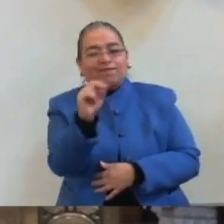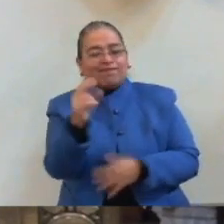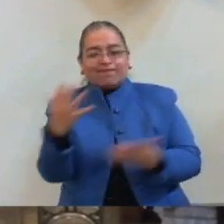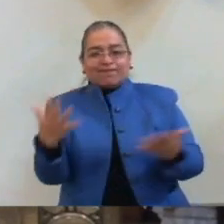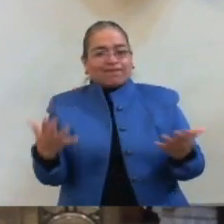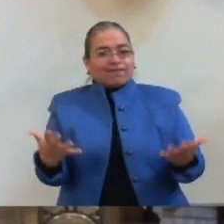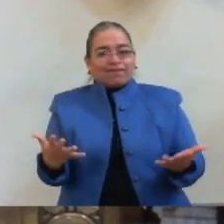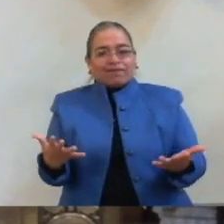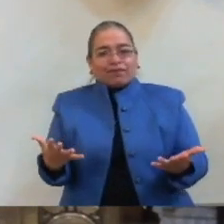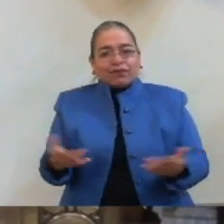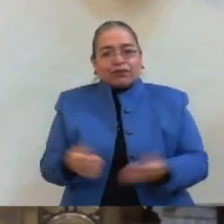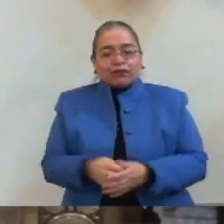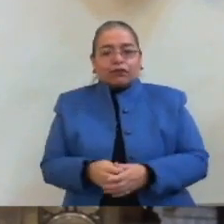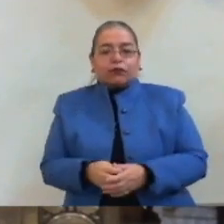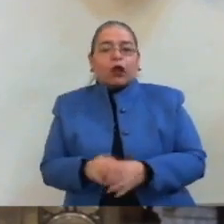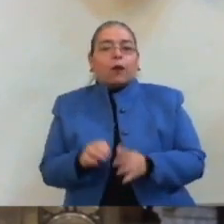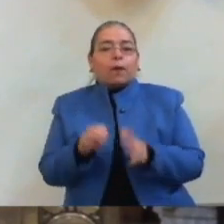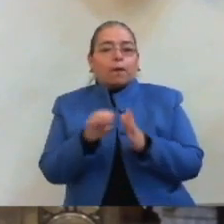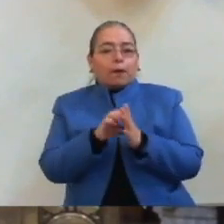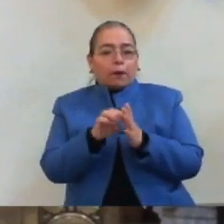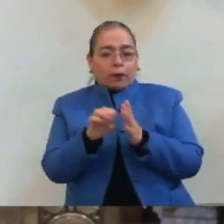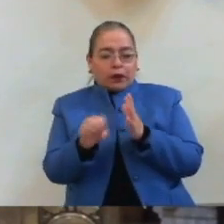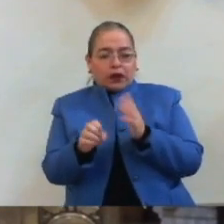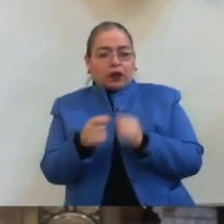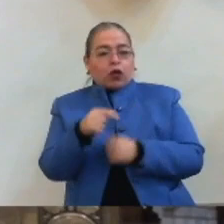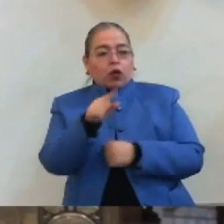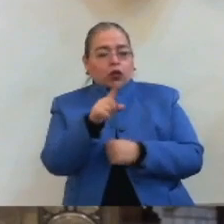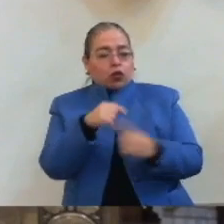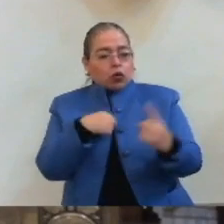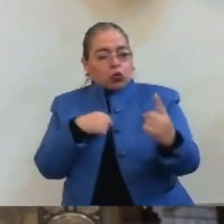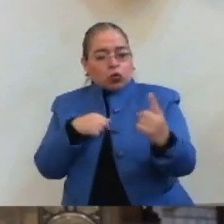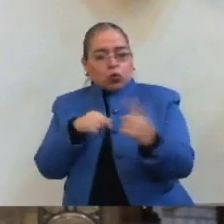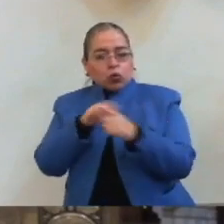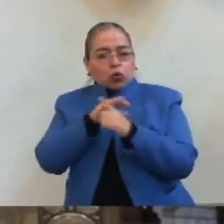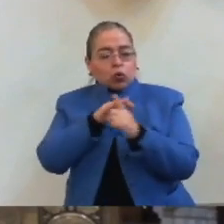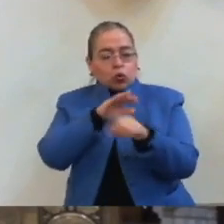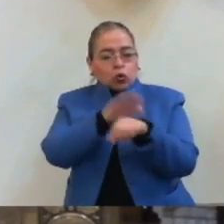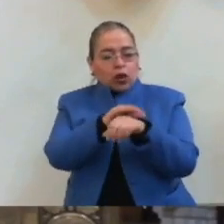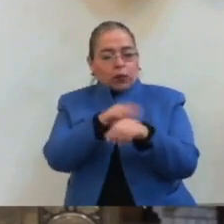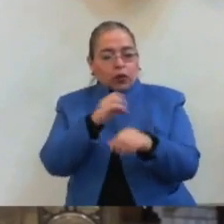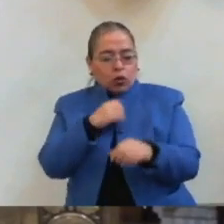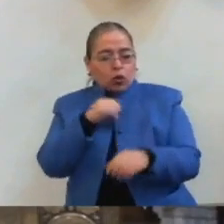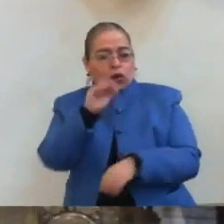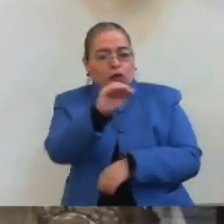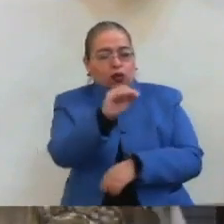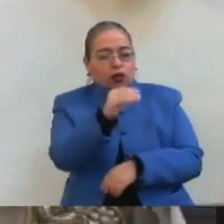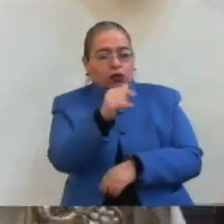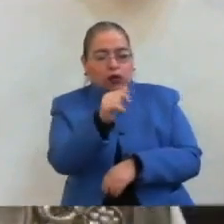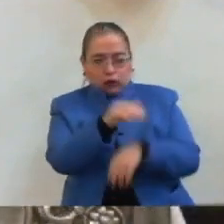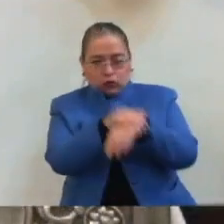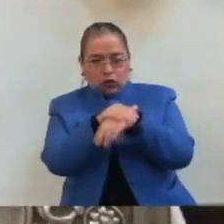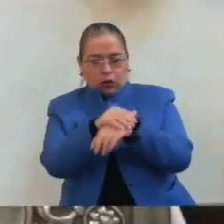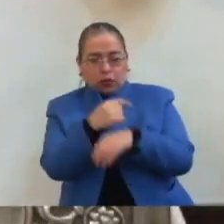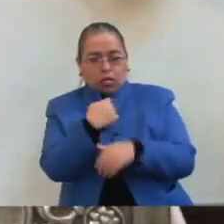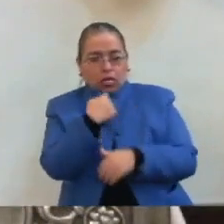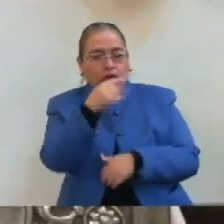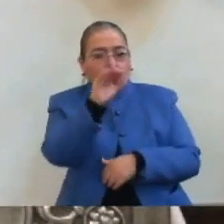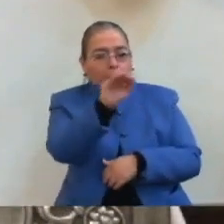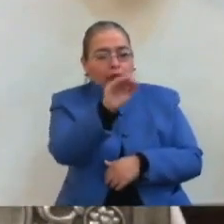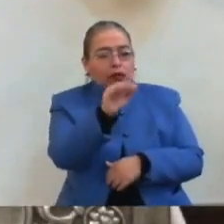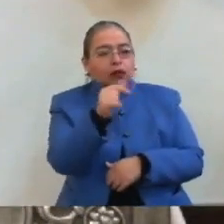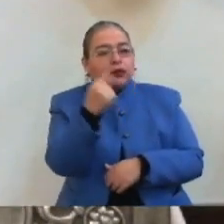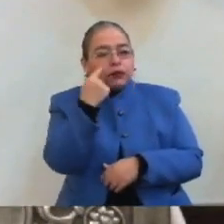cuando alguien nos dirige la palabra o nosotros le hablamos queremos